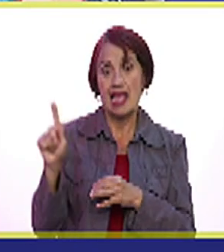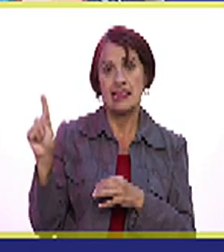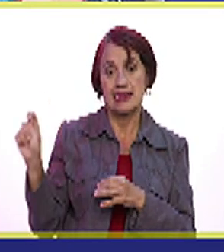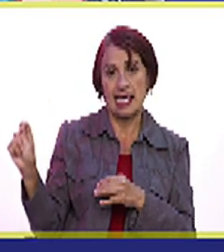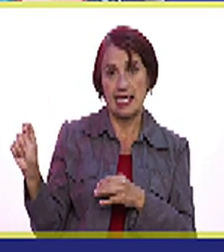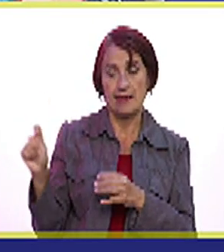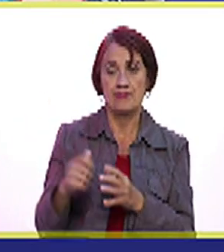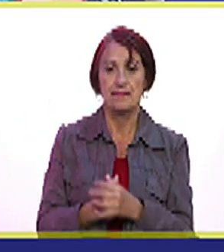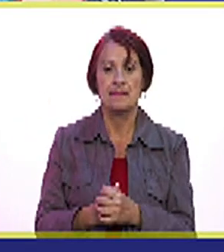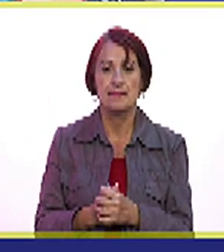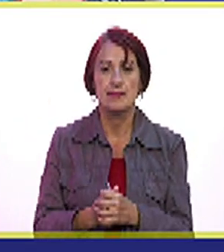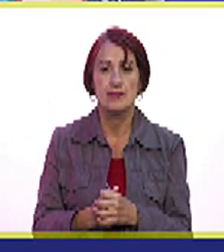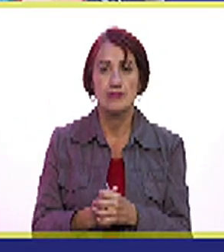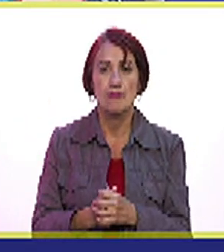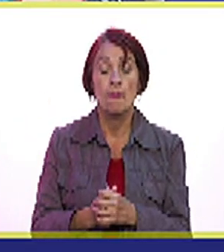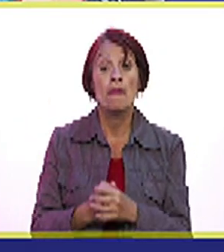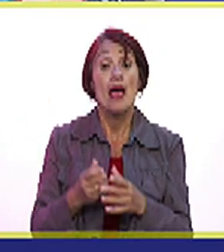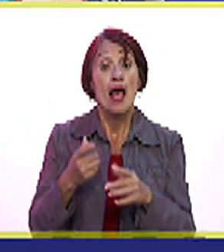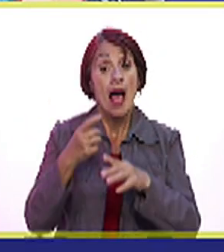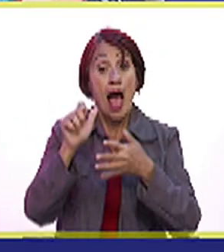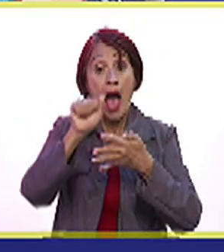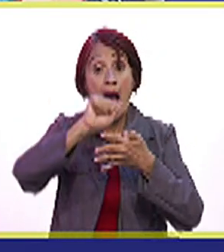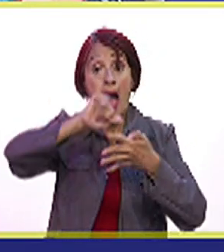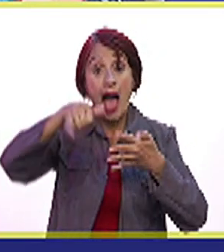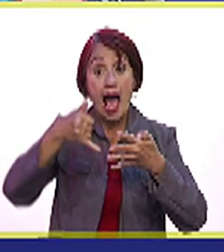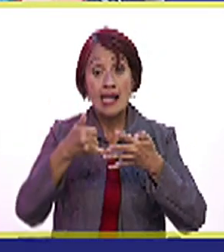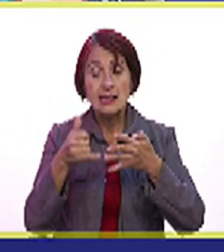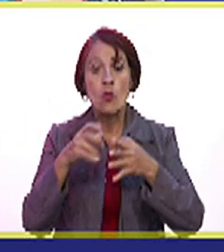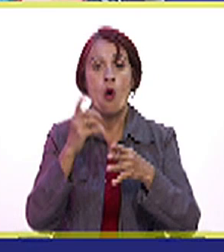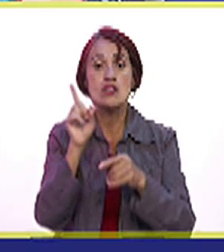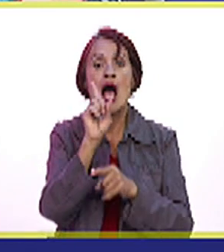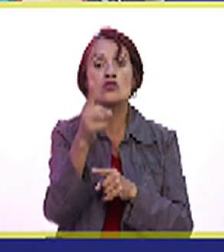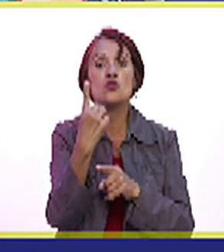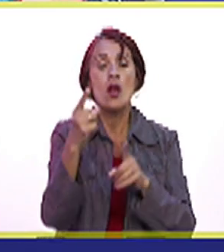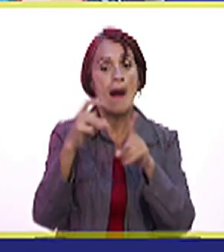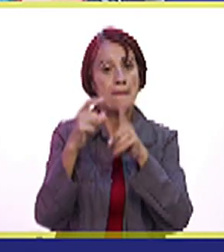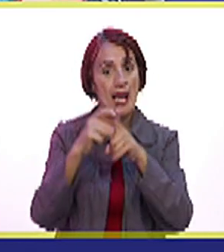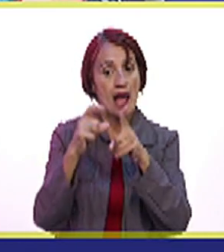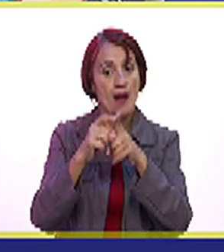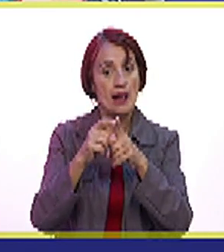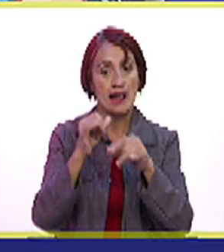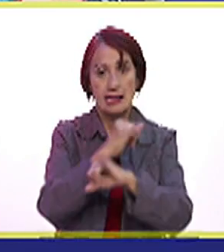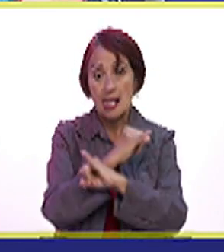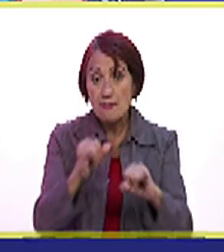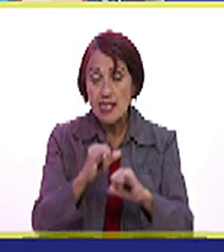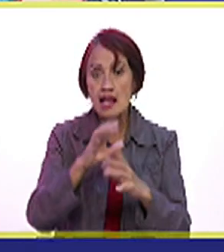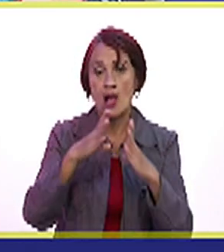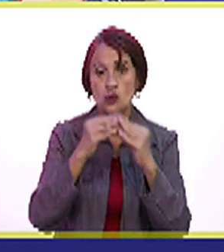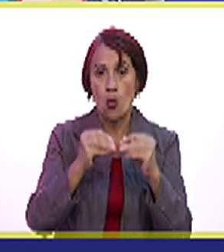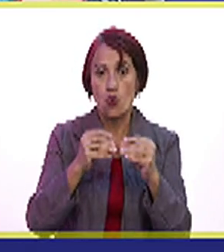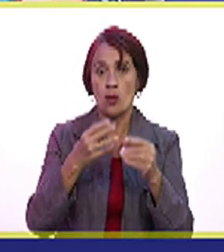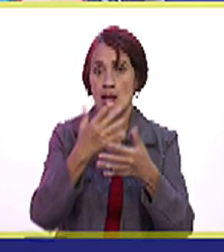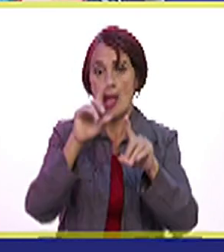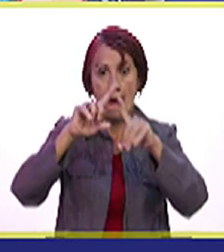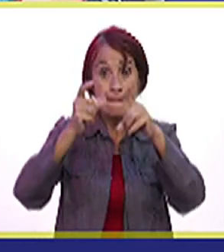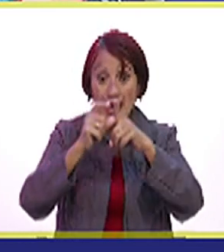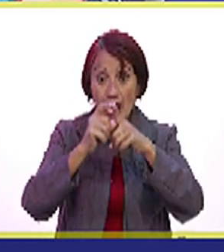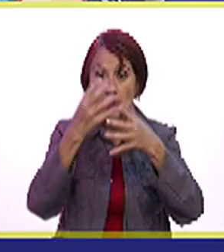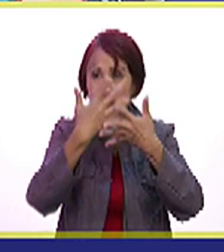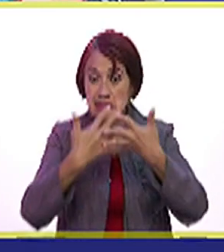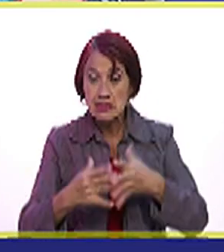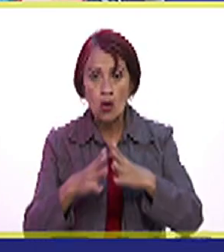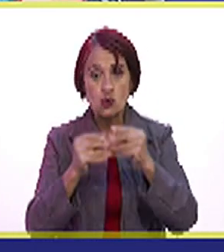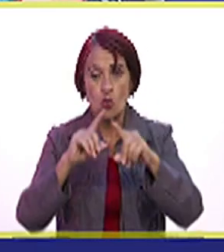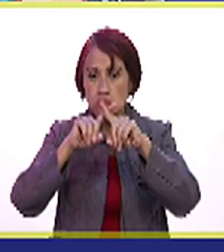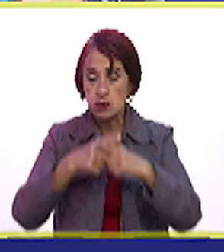¿Okay? Luego, para los adjetivos de una sílaba que terminan en E, porque no podemos duplicar la letra, entonces, para